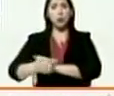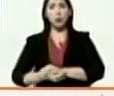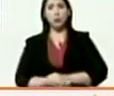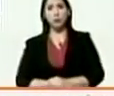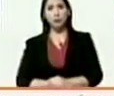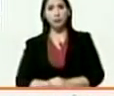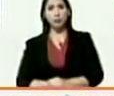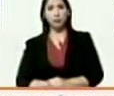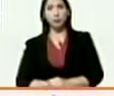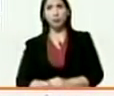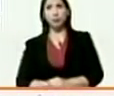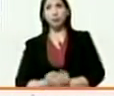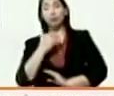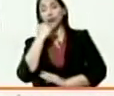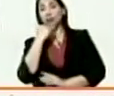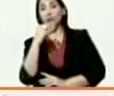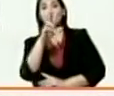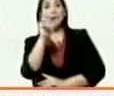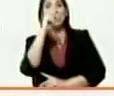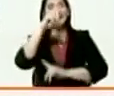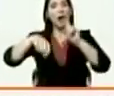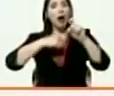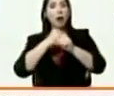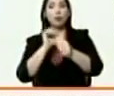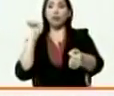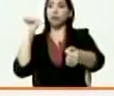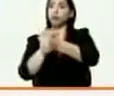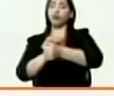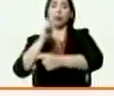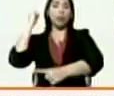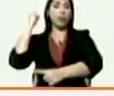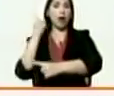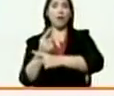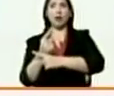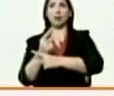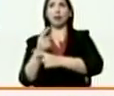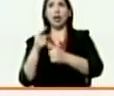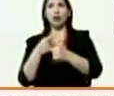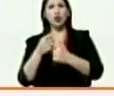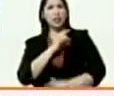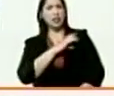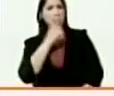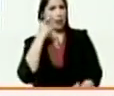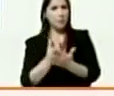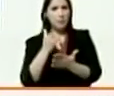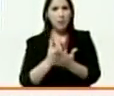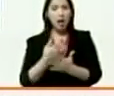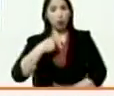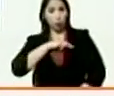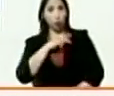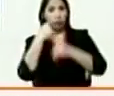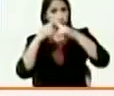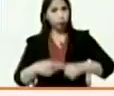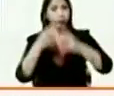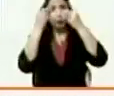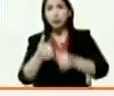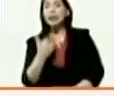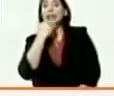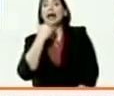a prácticamente 30 años de prisión. Pero vean, en Chile tenemos una cifra que hoy se acerca a